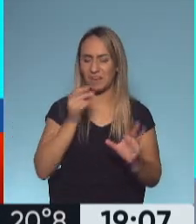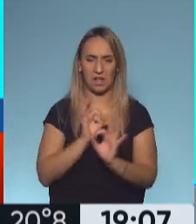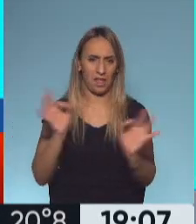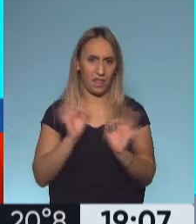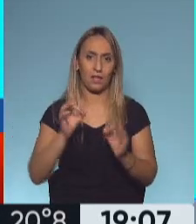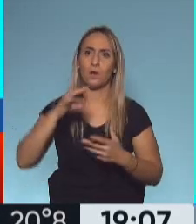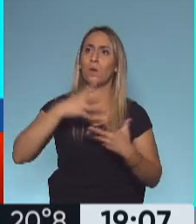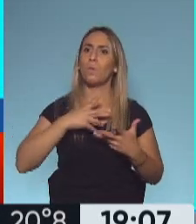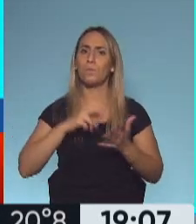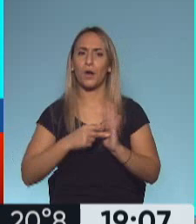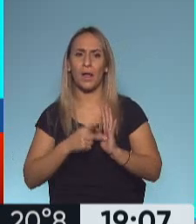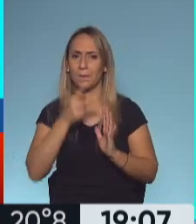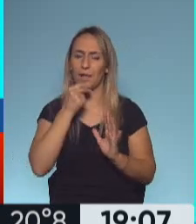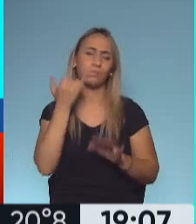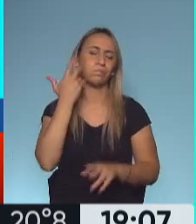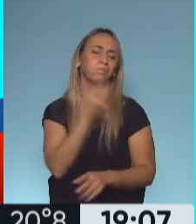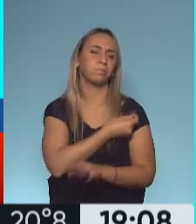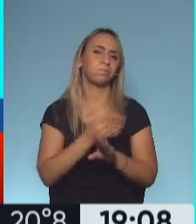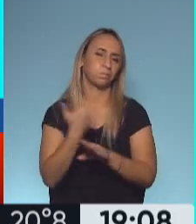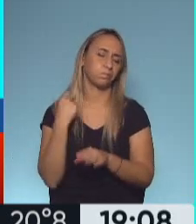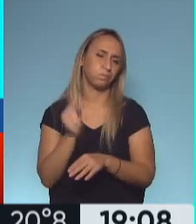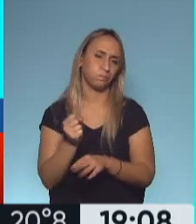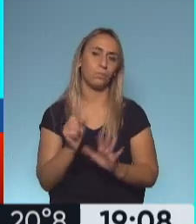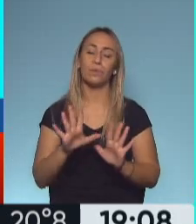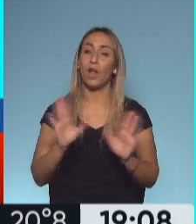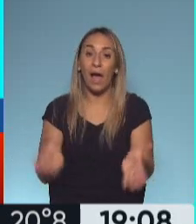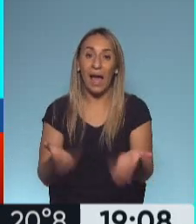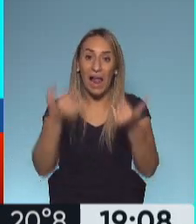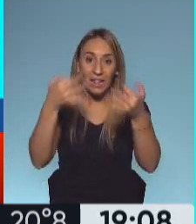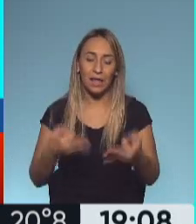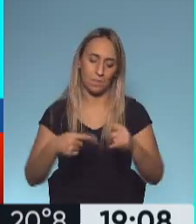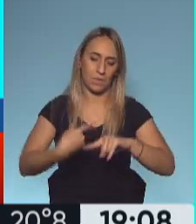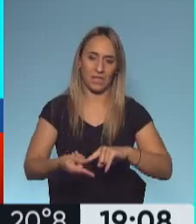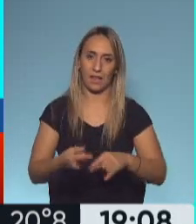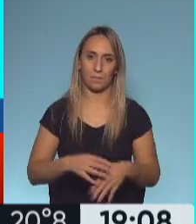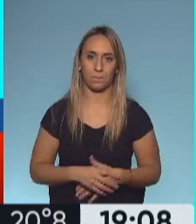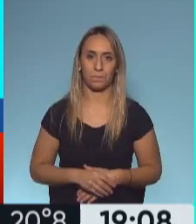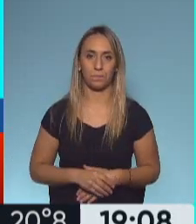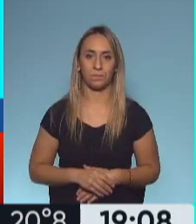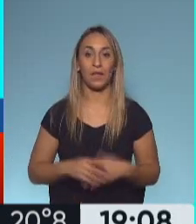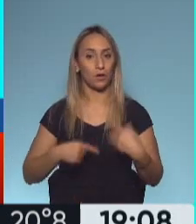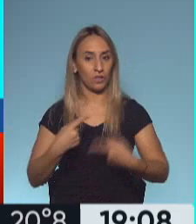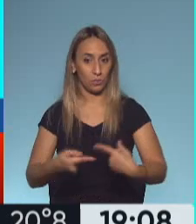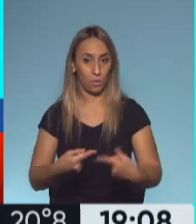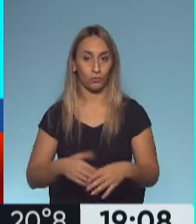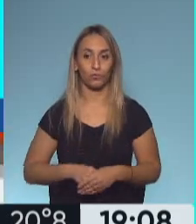grandes problemas. En realidad está nunca vacunado. Había tenido grandes problemas, es cierto, pero recién el alta estaba previsto para mañana. Bien. Seguimos.